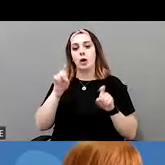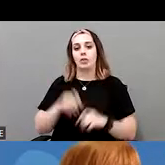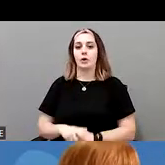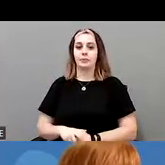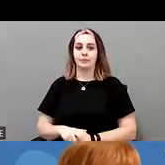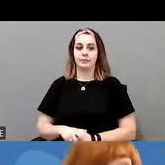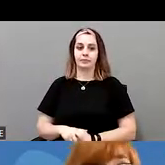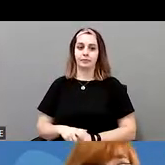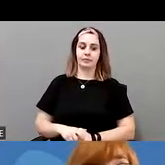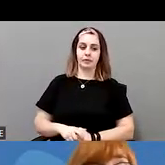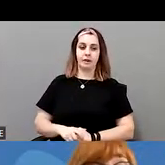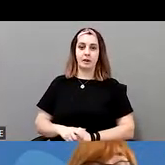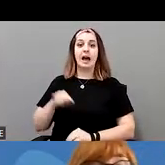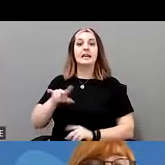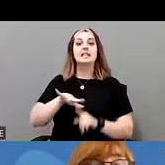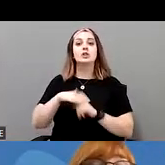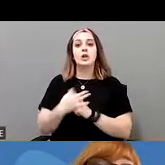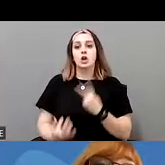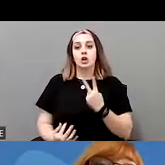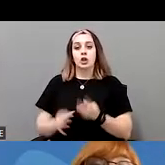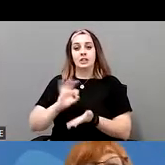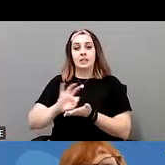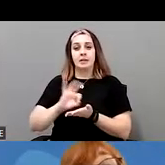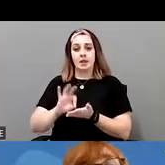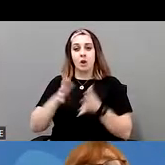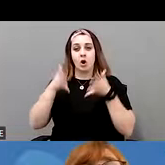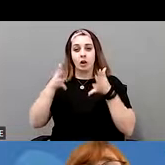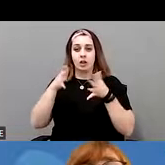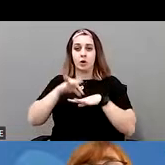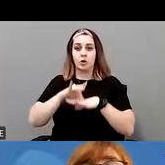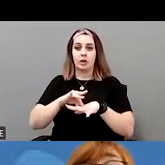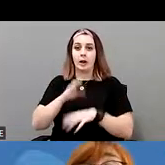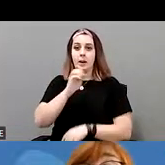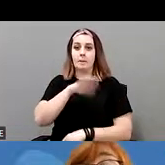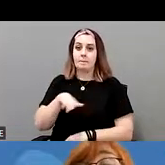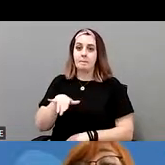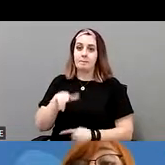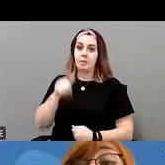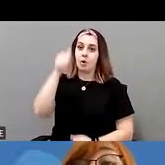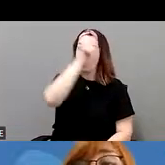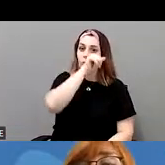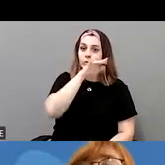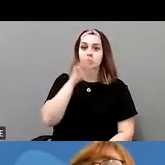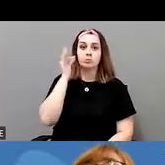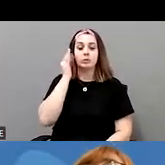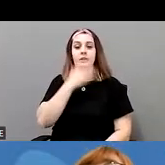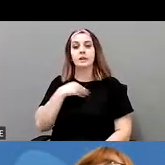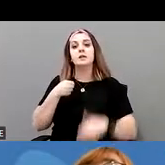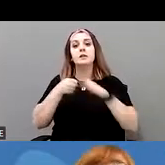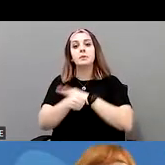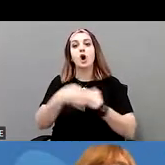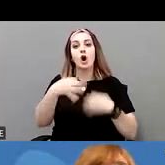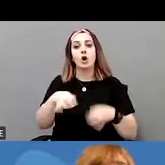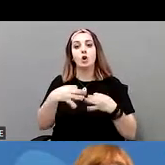dos casos en el Servicio de Asesoría Jurídica, un menor y una menor, que querían escolarizarse en ordinaria porque mantenían